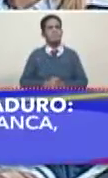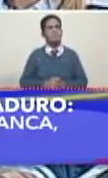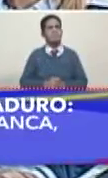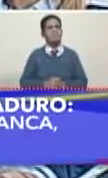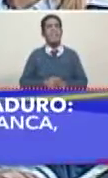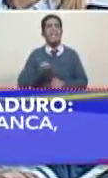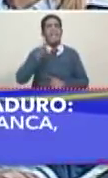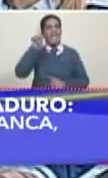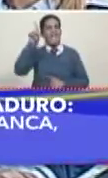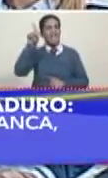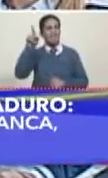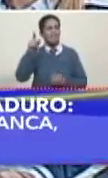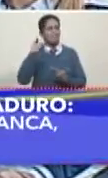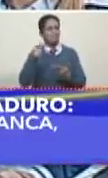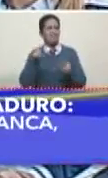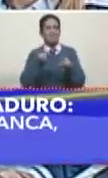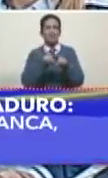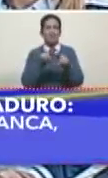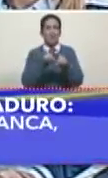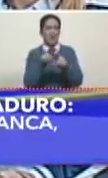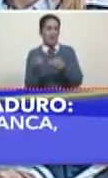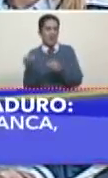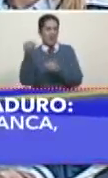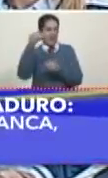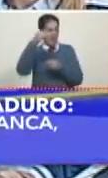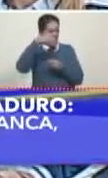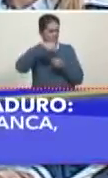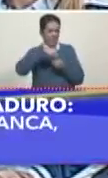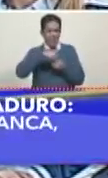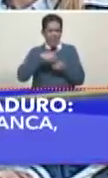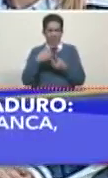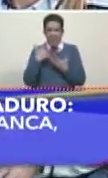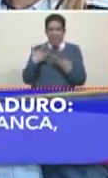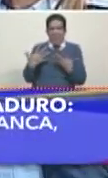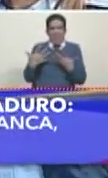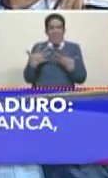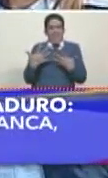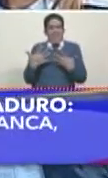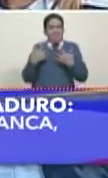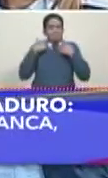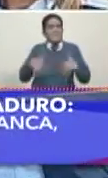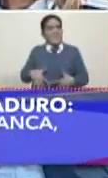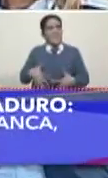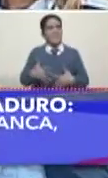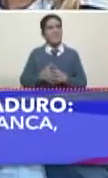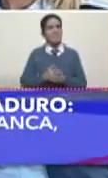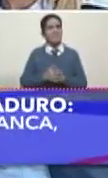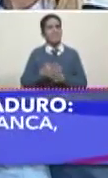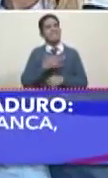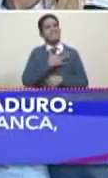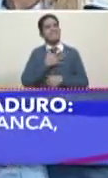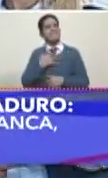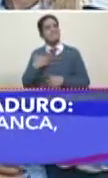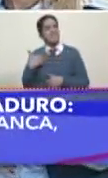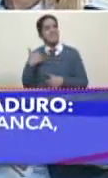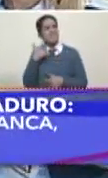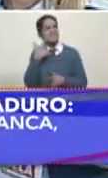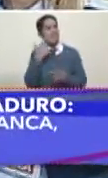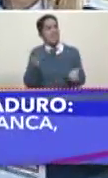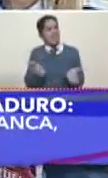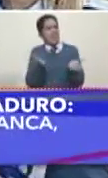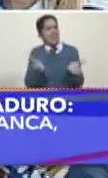Se metieron en un callejón sin salida. Y quieren seguir llevar a un país entero